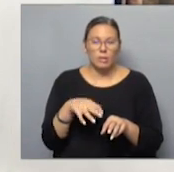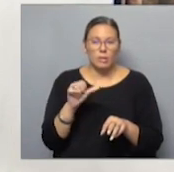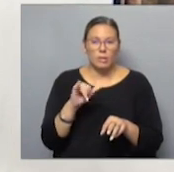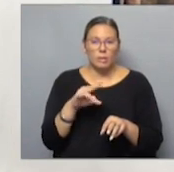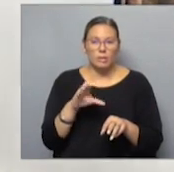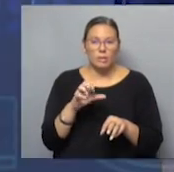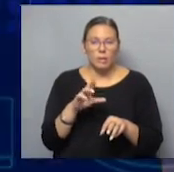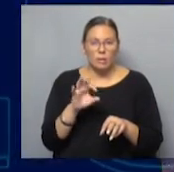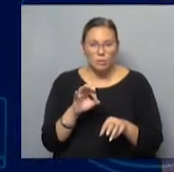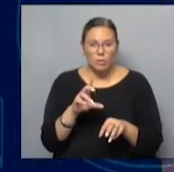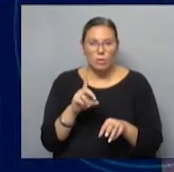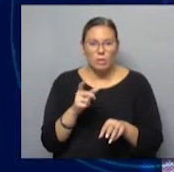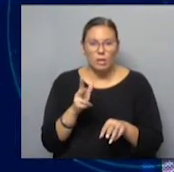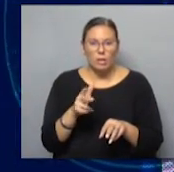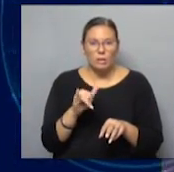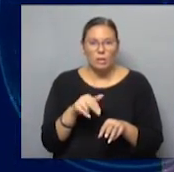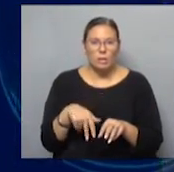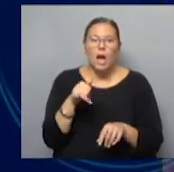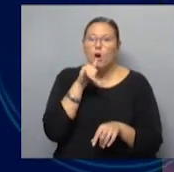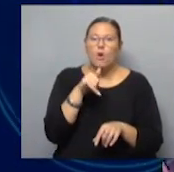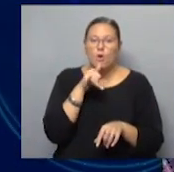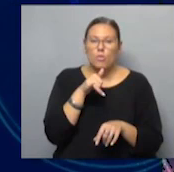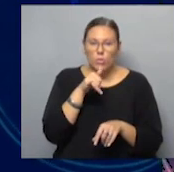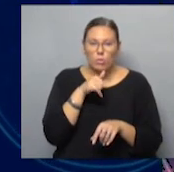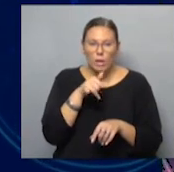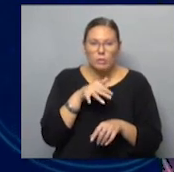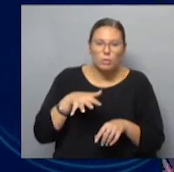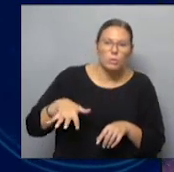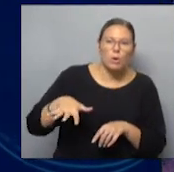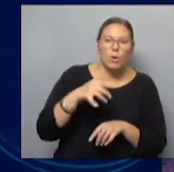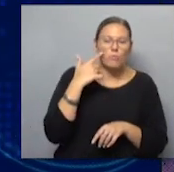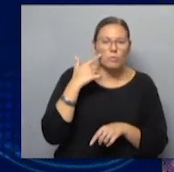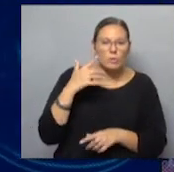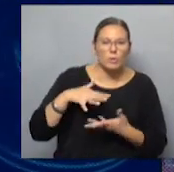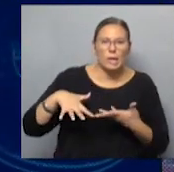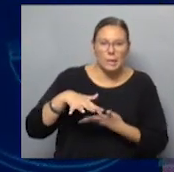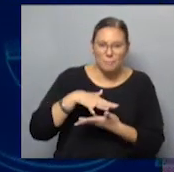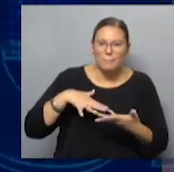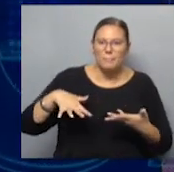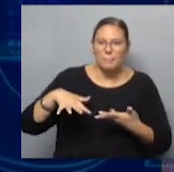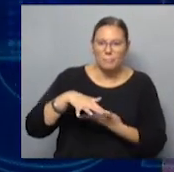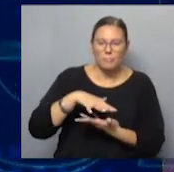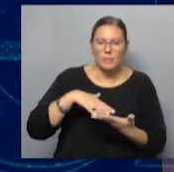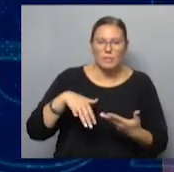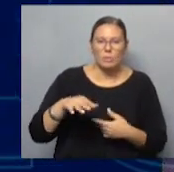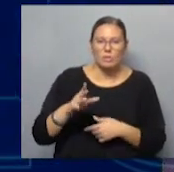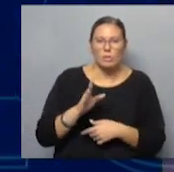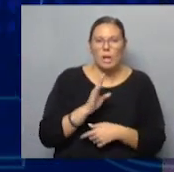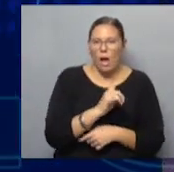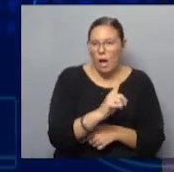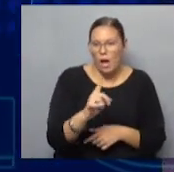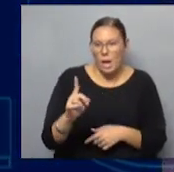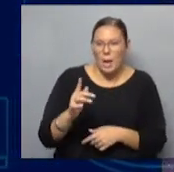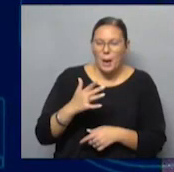y a Dayana contando y transitando por situaciones personales, que